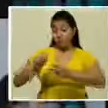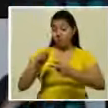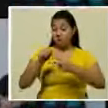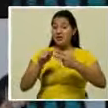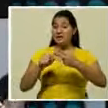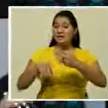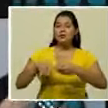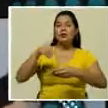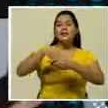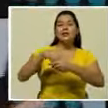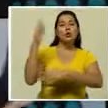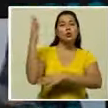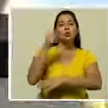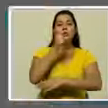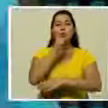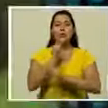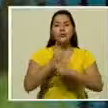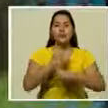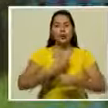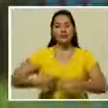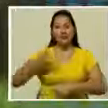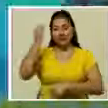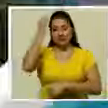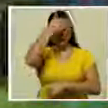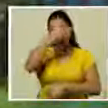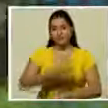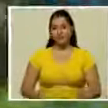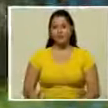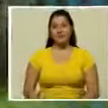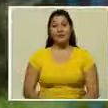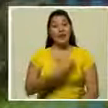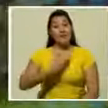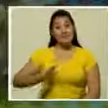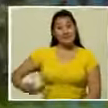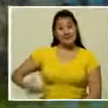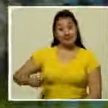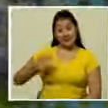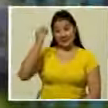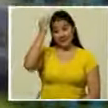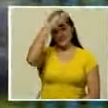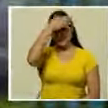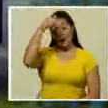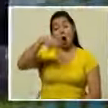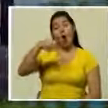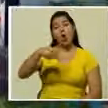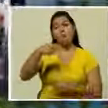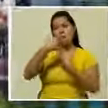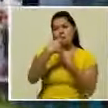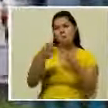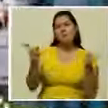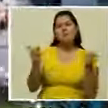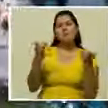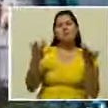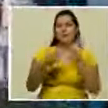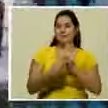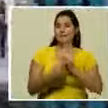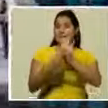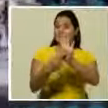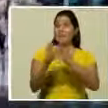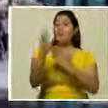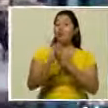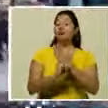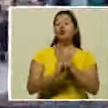del presidente Carlos Alvarado. El presidente Alvarado anunció en su informe de labores la presentación del proyecto del